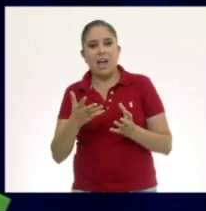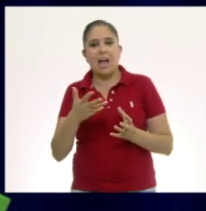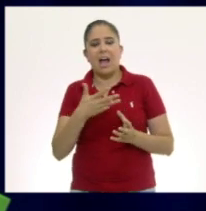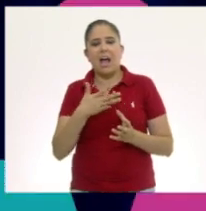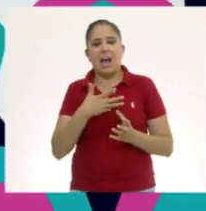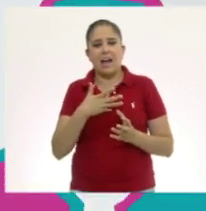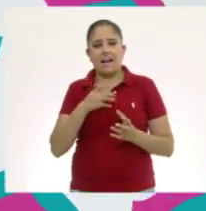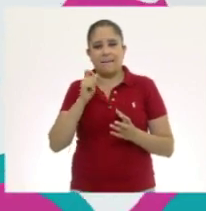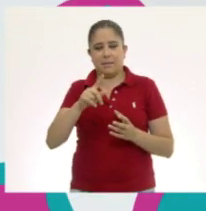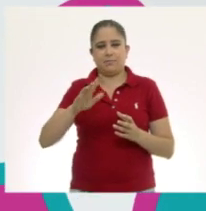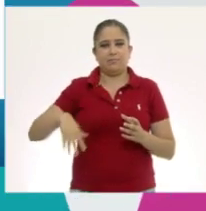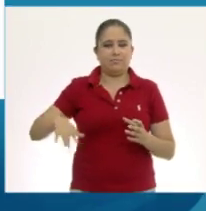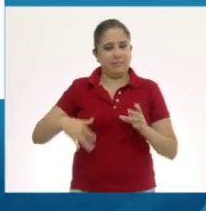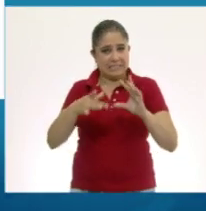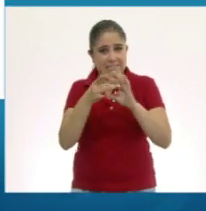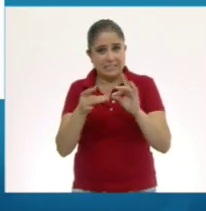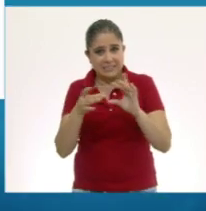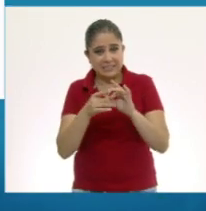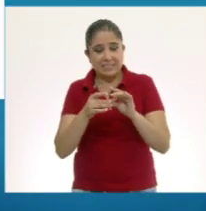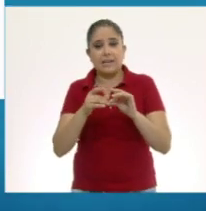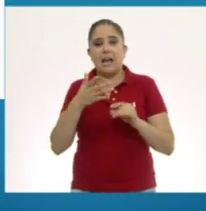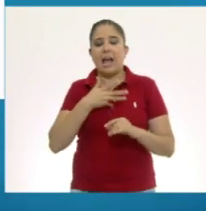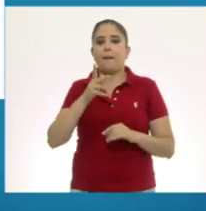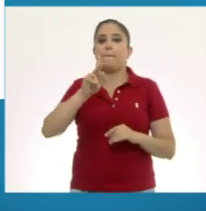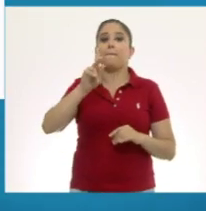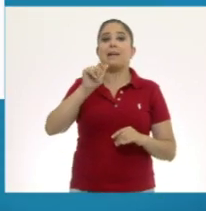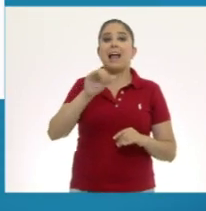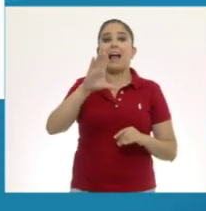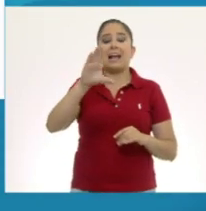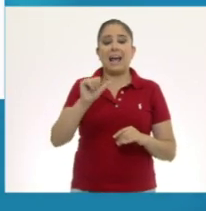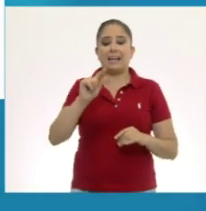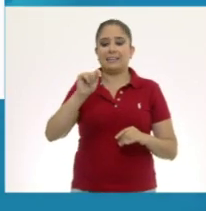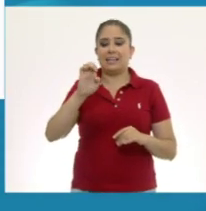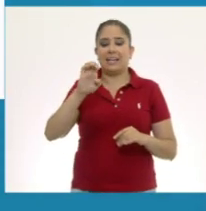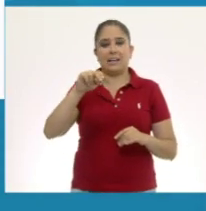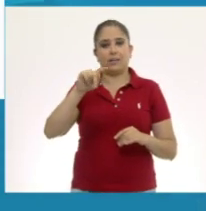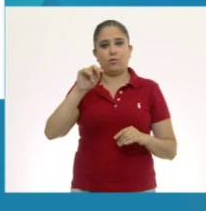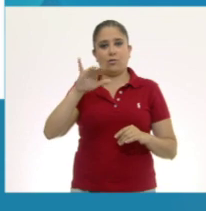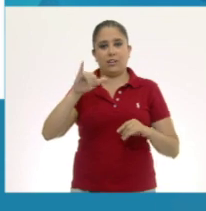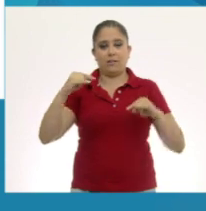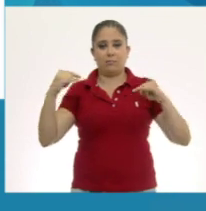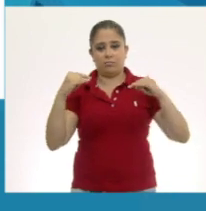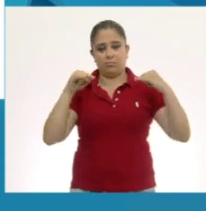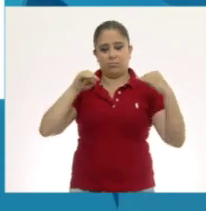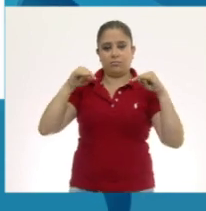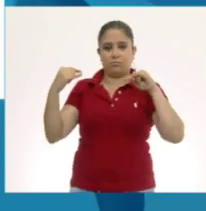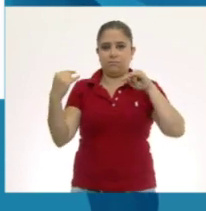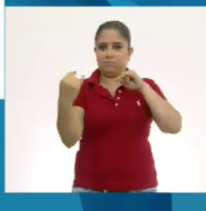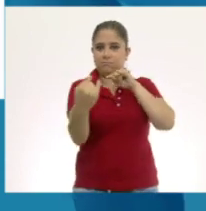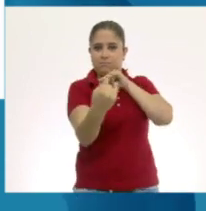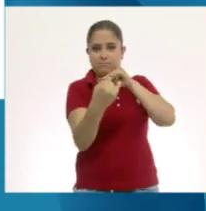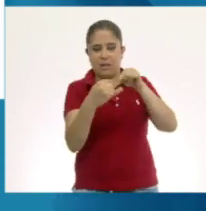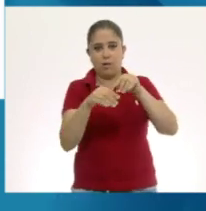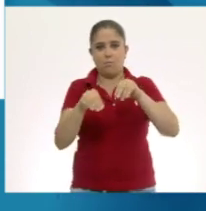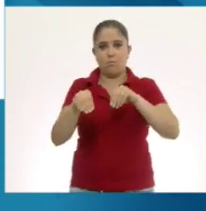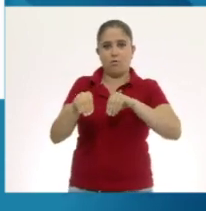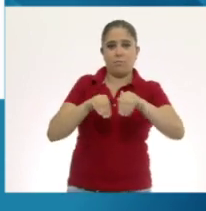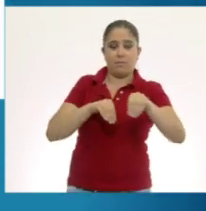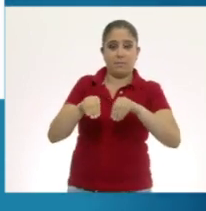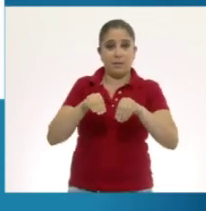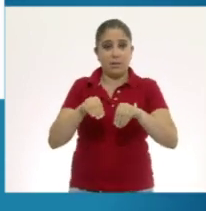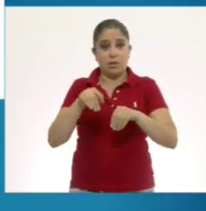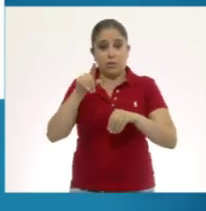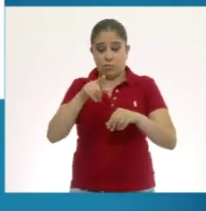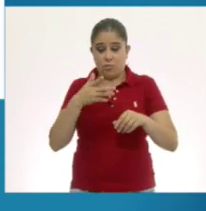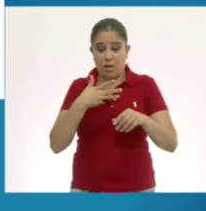tenemos, como lo acabo de decir, placas tectónicas que están en constante movimiento. Ya vimos cuáles son los movimientos. Y cuando se da